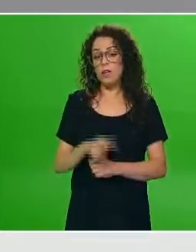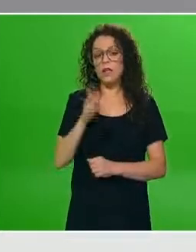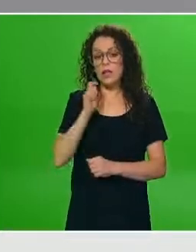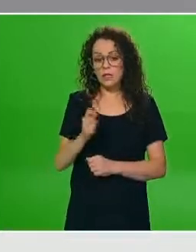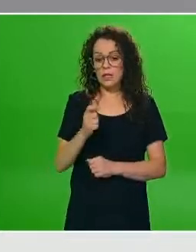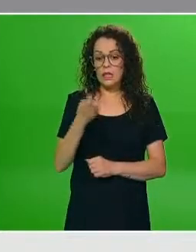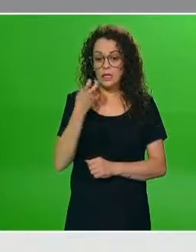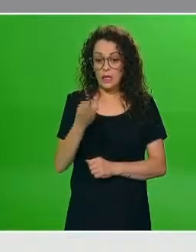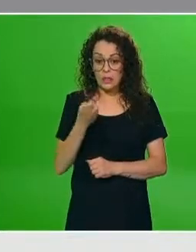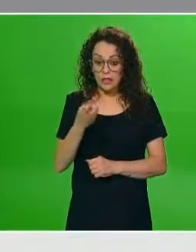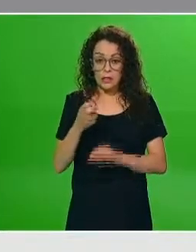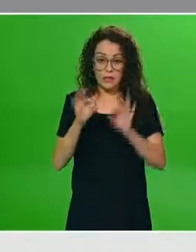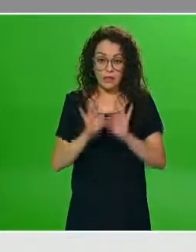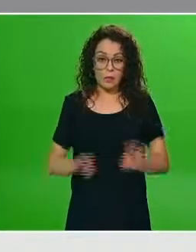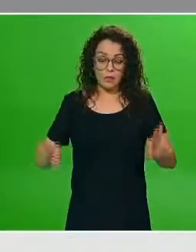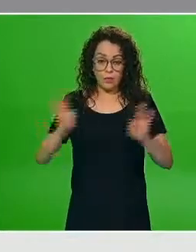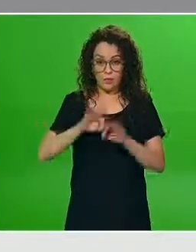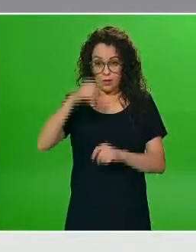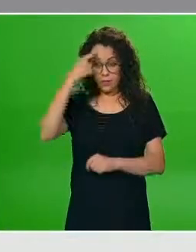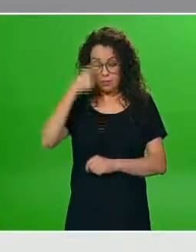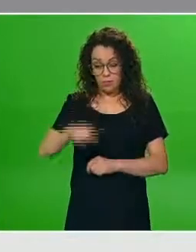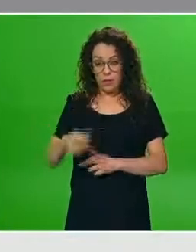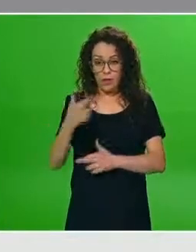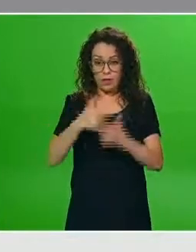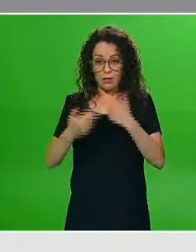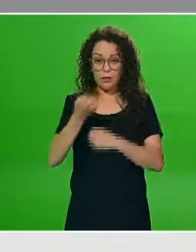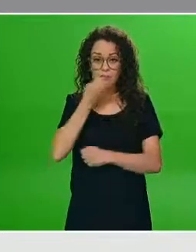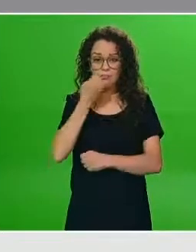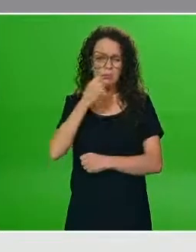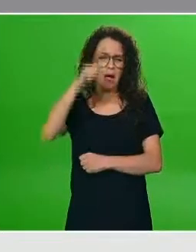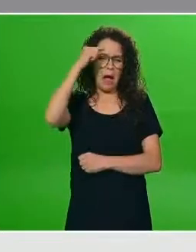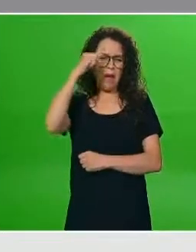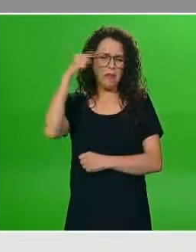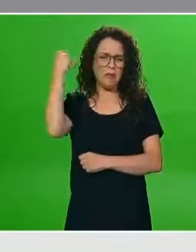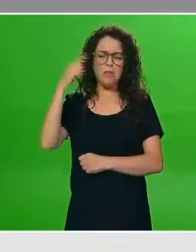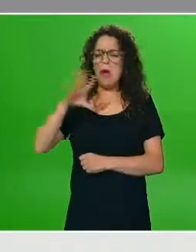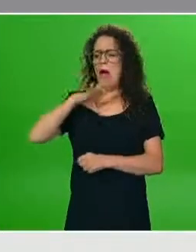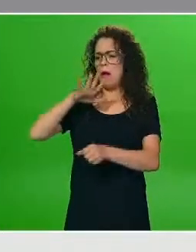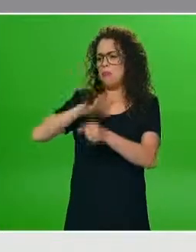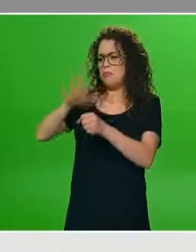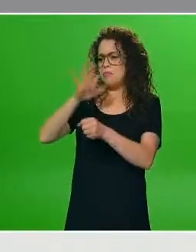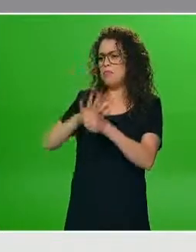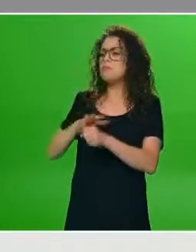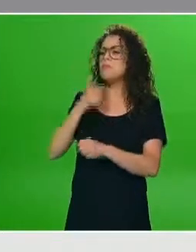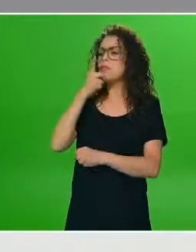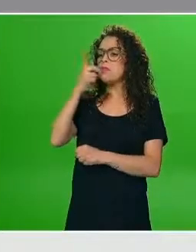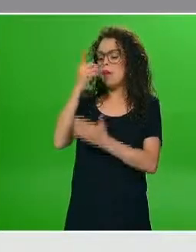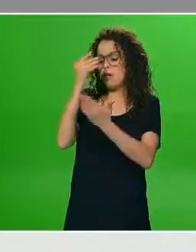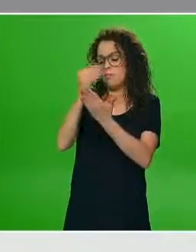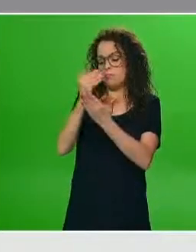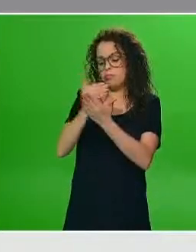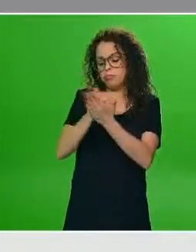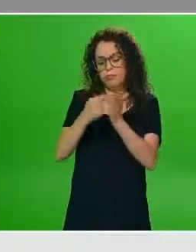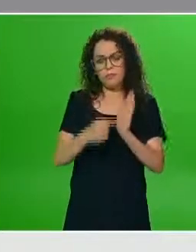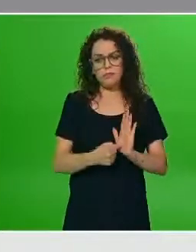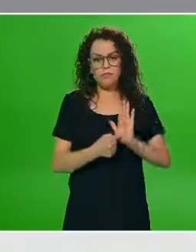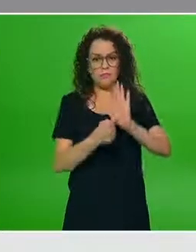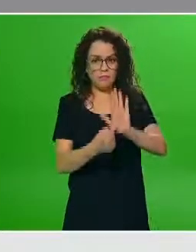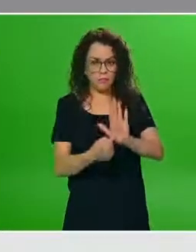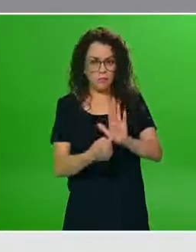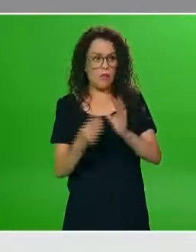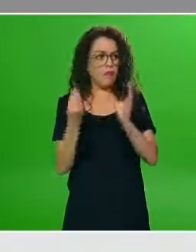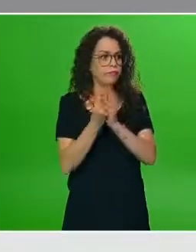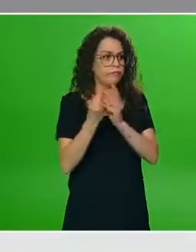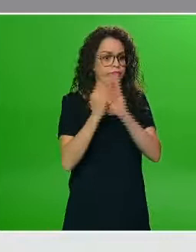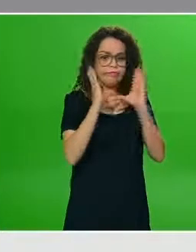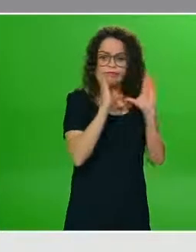apertura es que a veces es muy fácil hablar de lineamientos, y se tienen los lineamientos, se tiene la capacitación, pero hasta que no